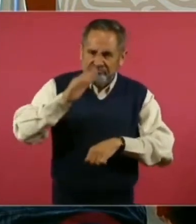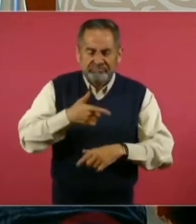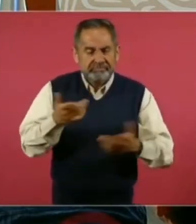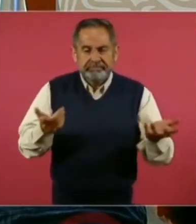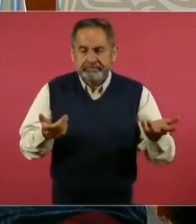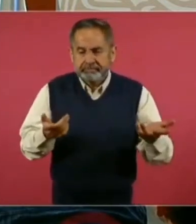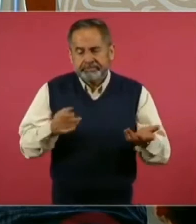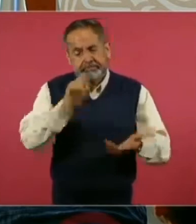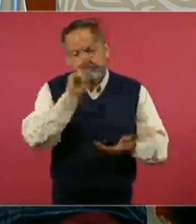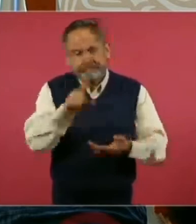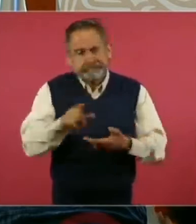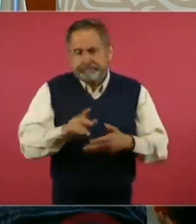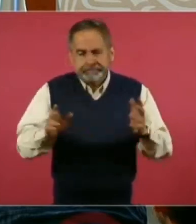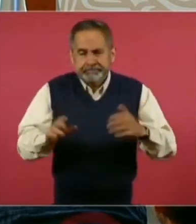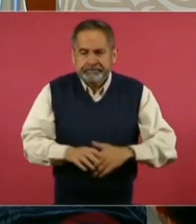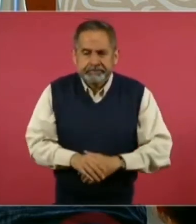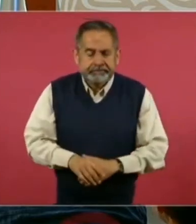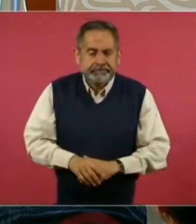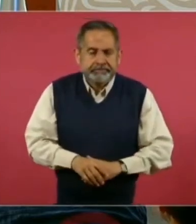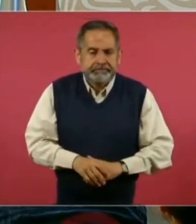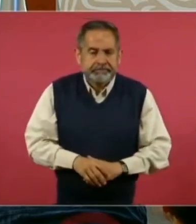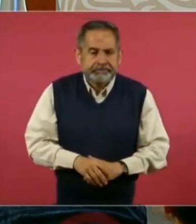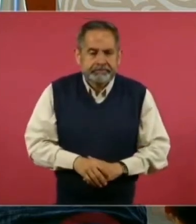Y eso también.